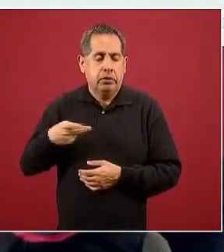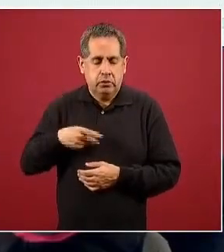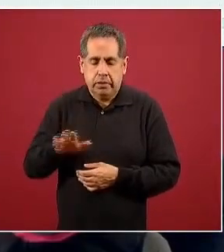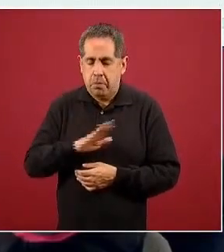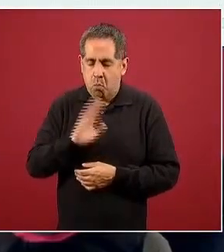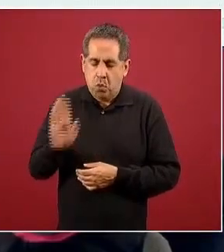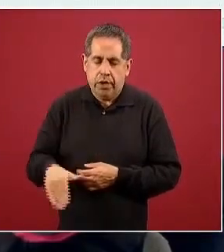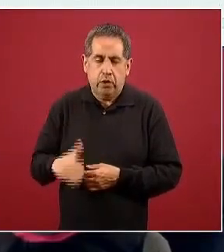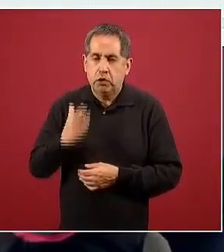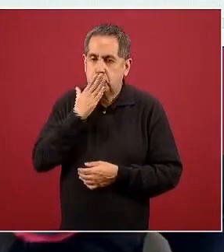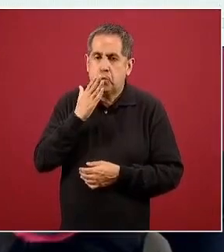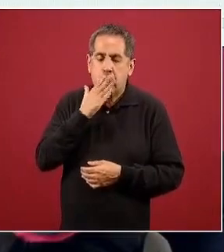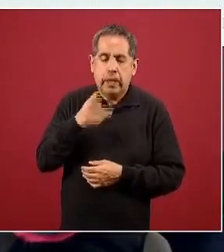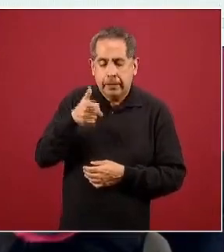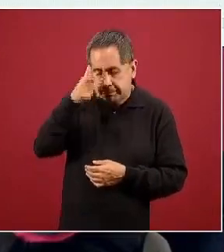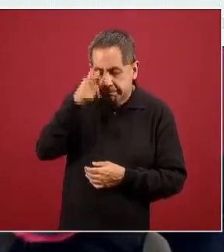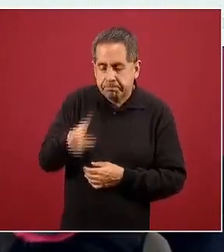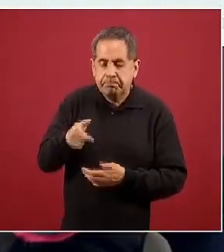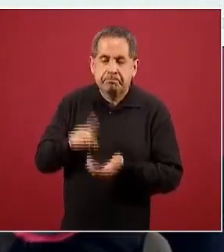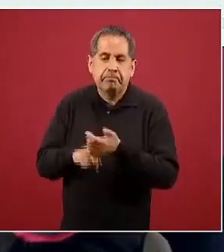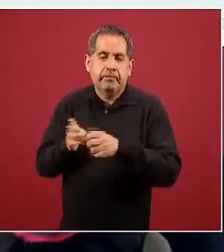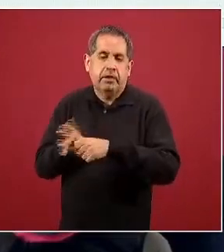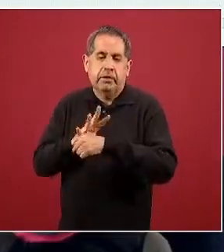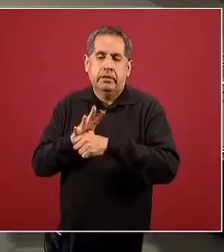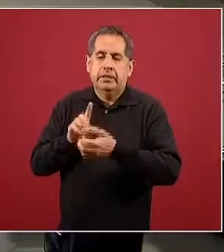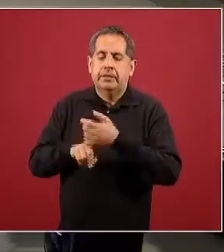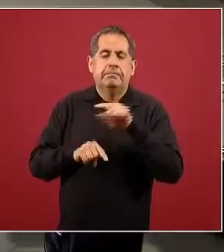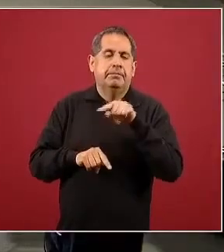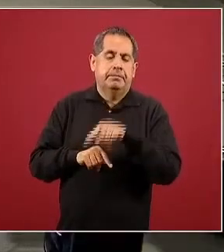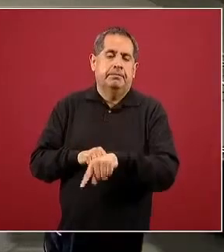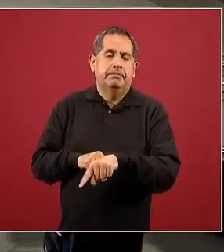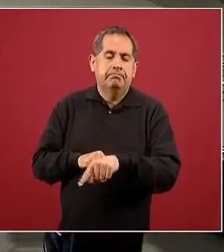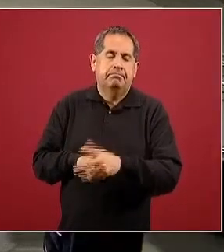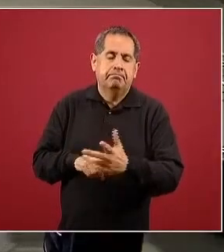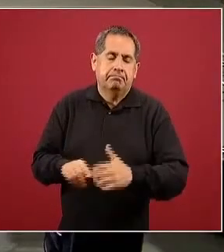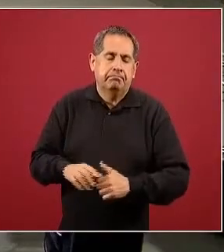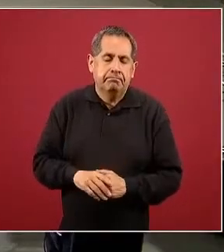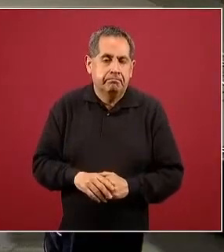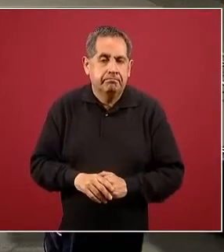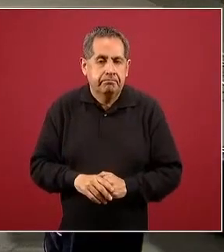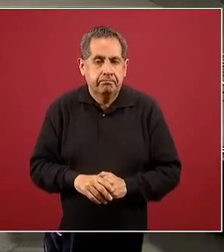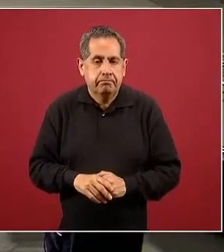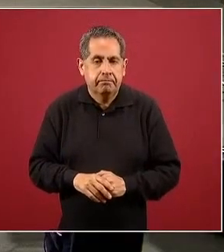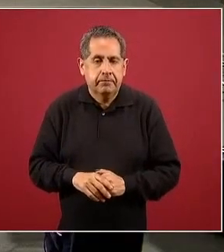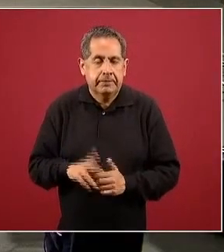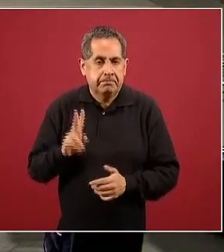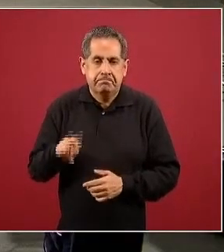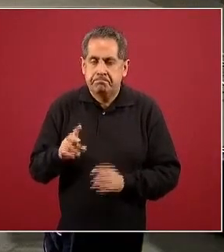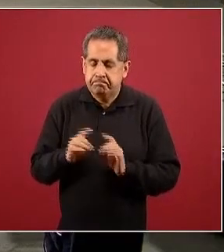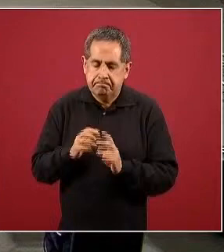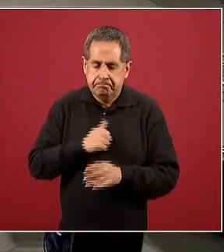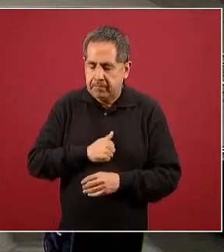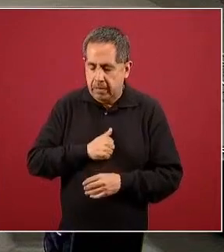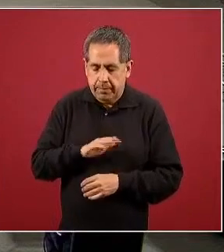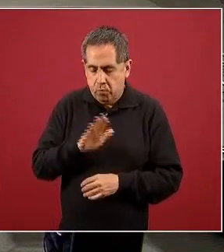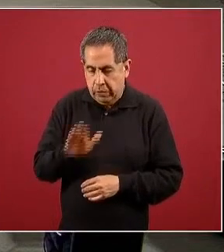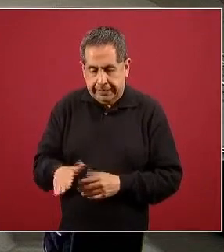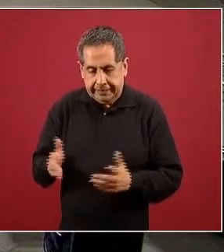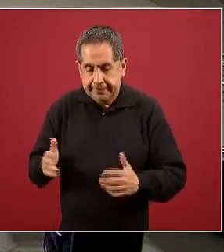2.364 personas a las que se le han estimado estas lamentables